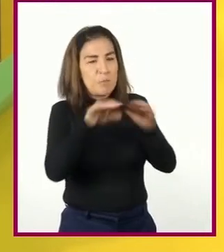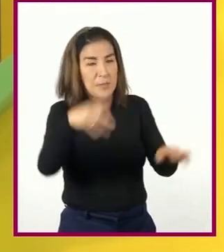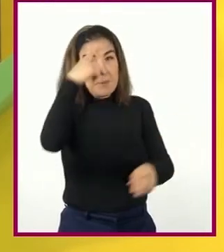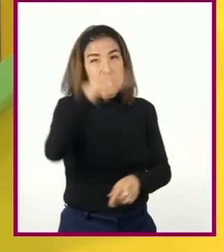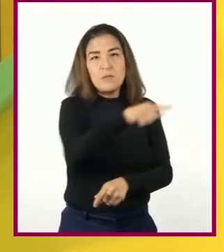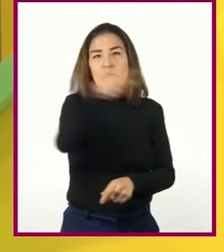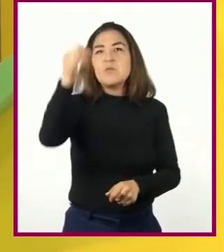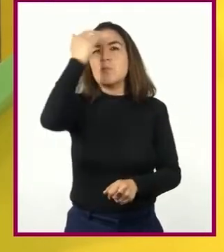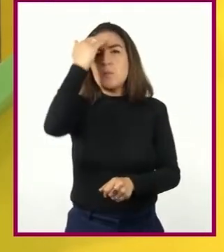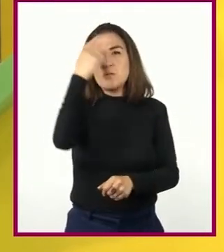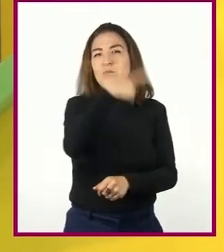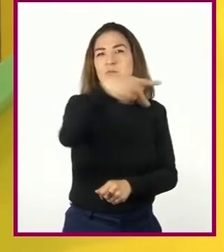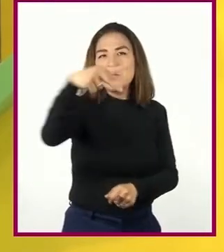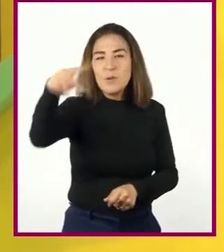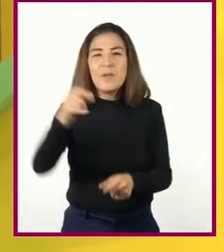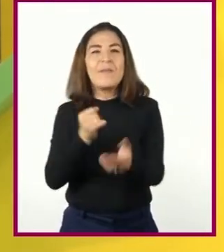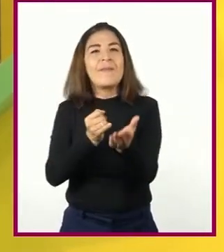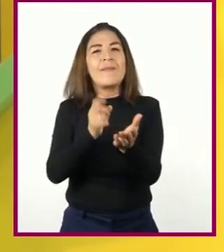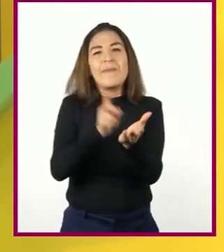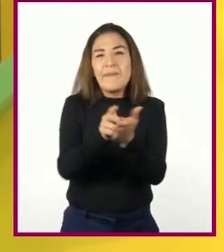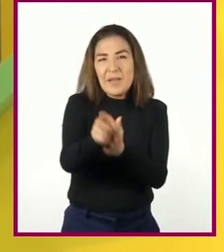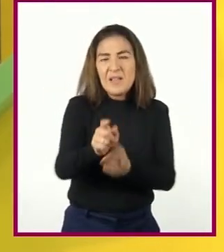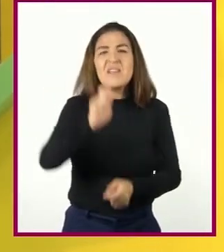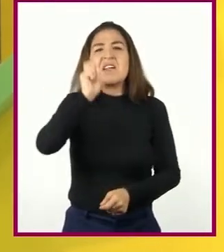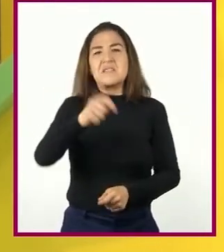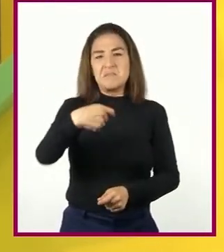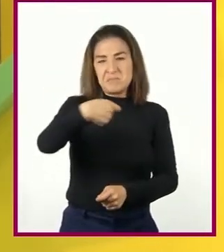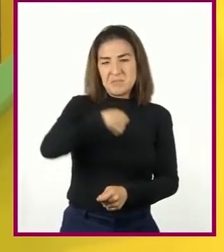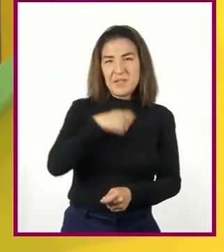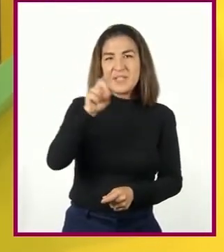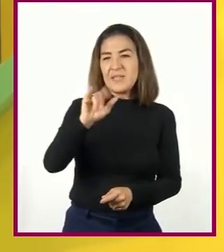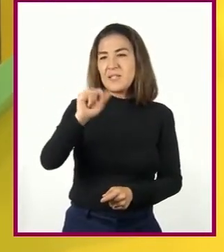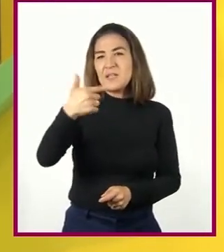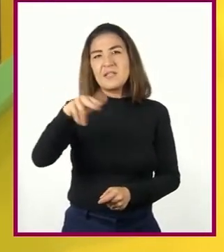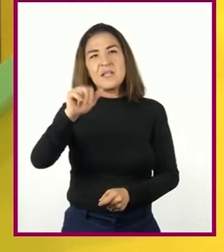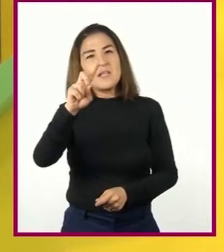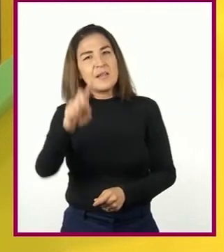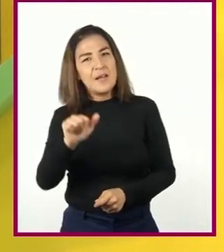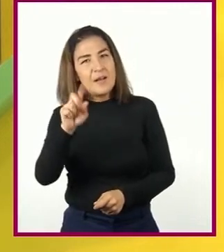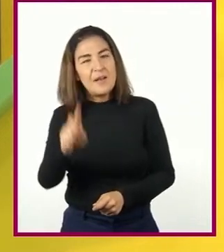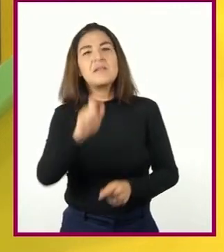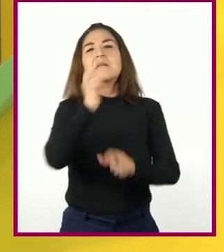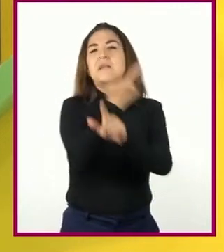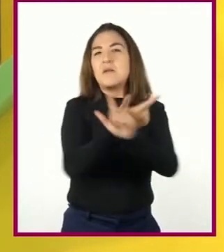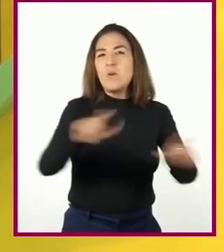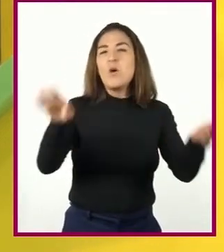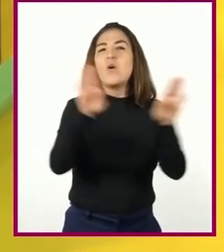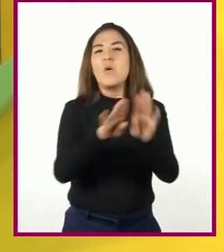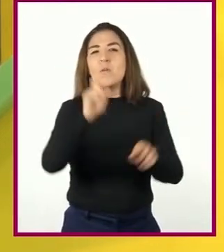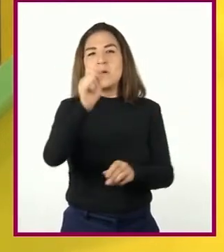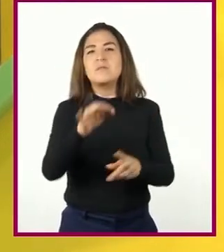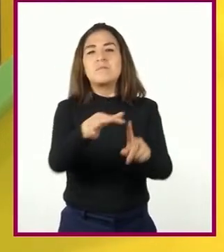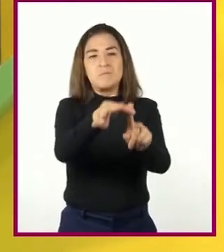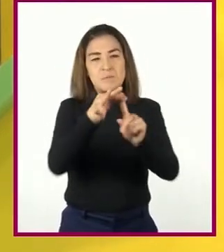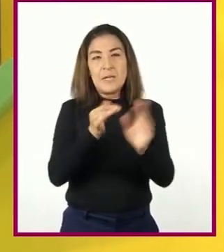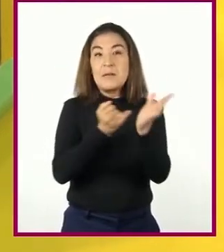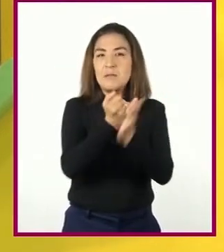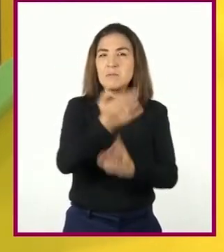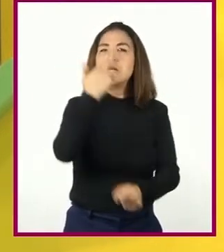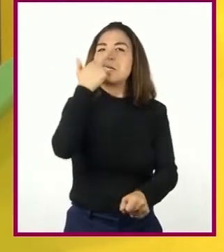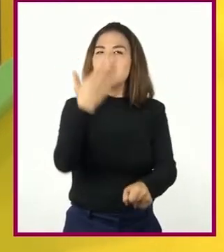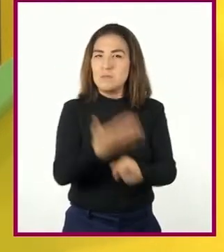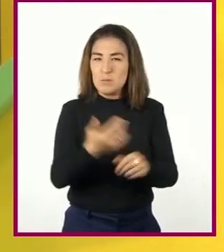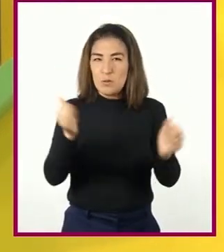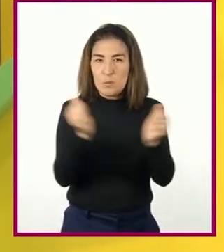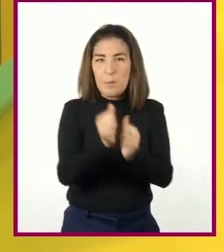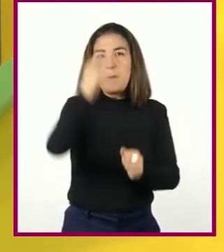sus derechos, lo que significa la dignidad, la libertad y cómo defenderla y ejercerla con responsabilidad para